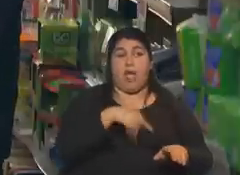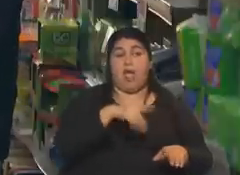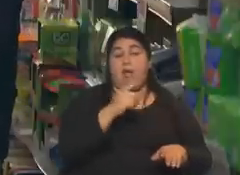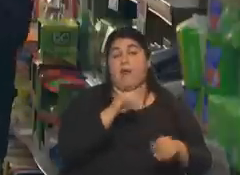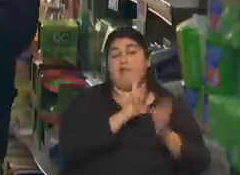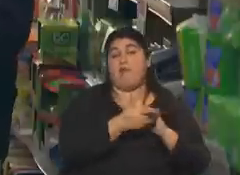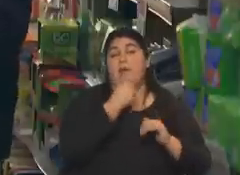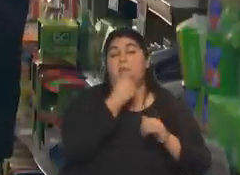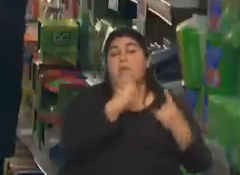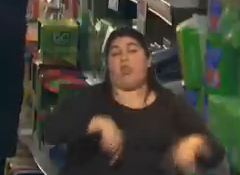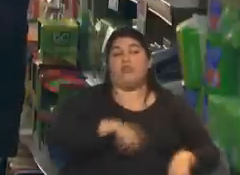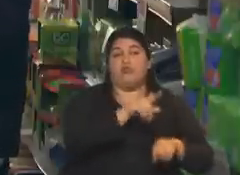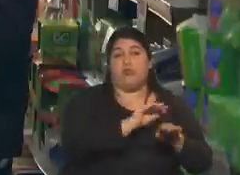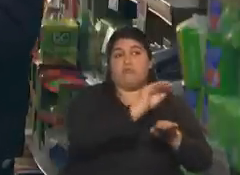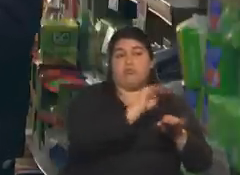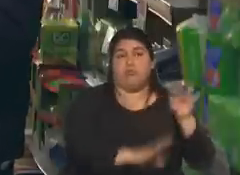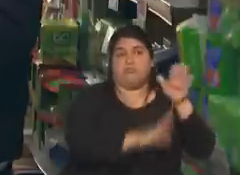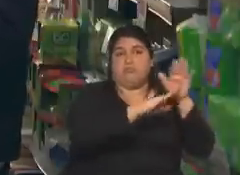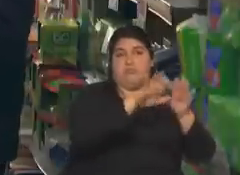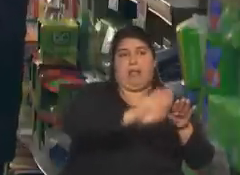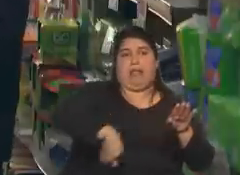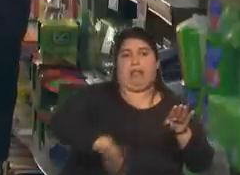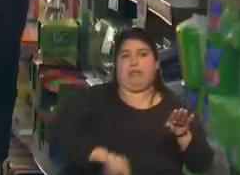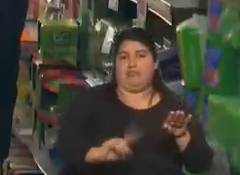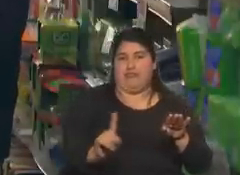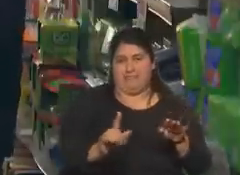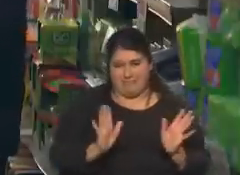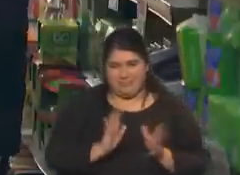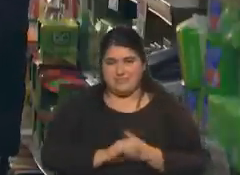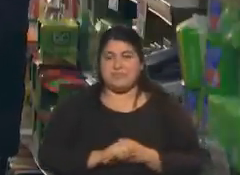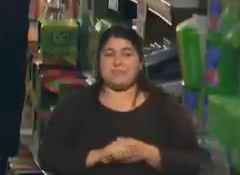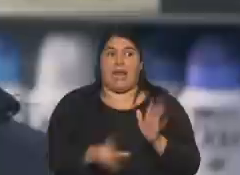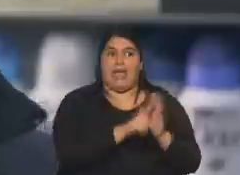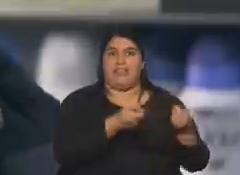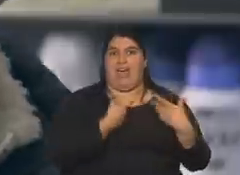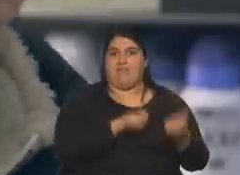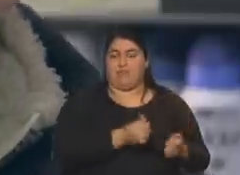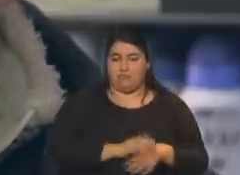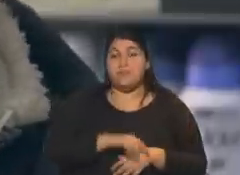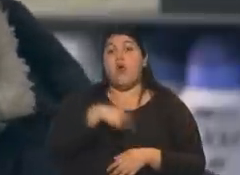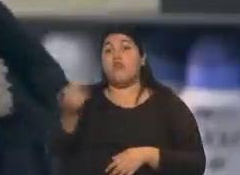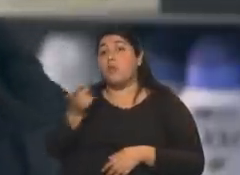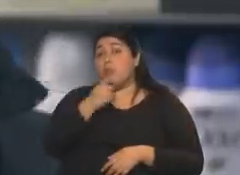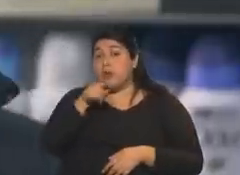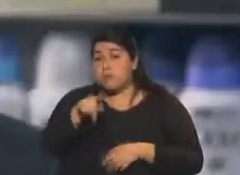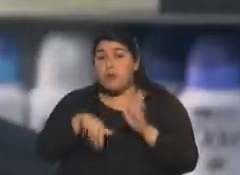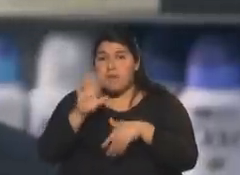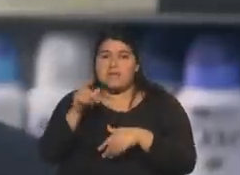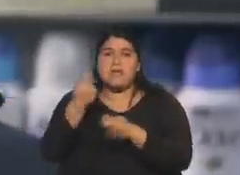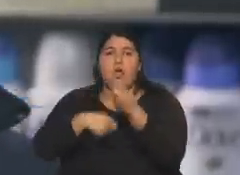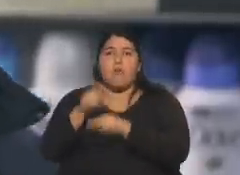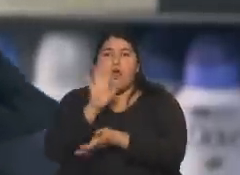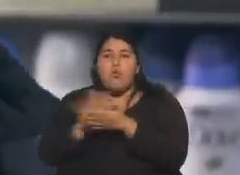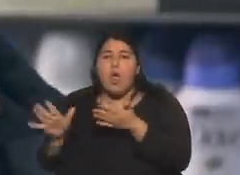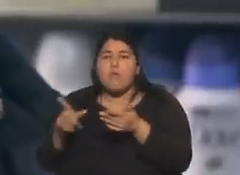como simplemente un almacenero. ¿Cuál es la forma de darle batalla? Sanamente, crear un nuevo surco comercial. Y